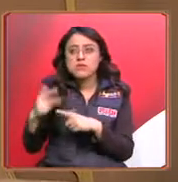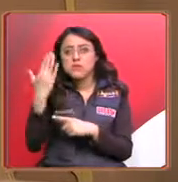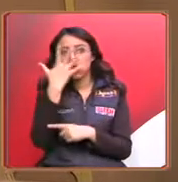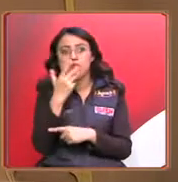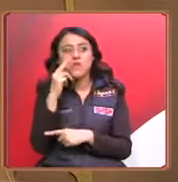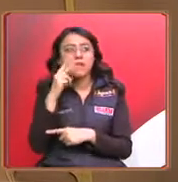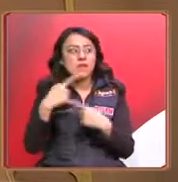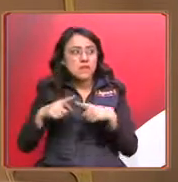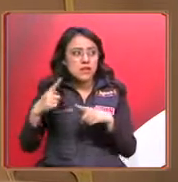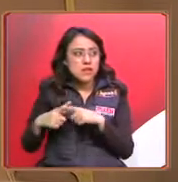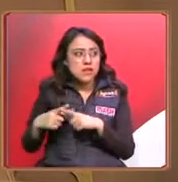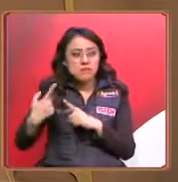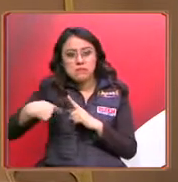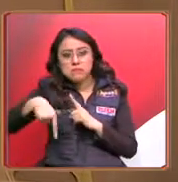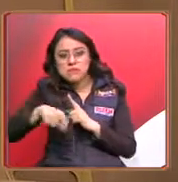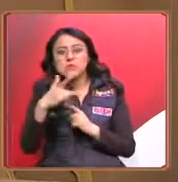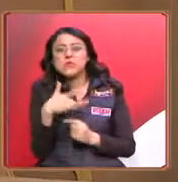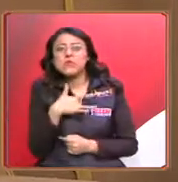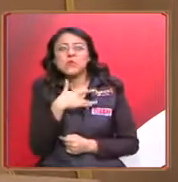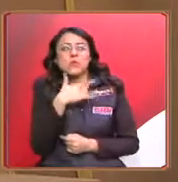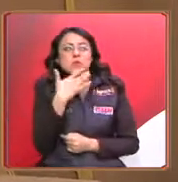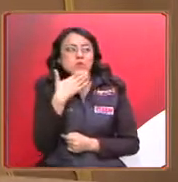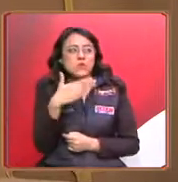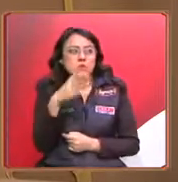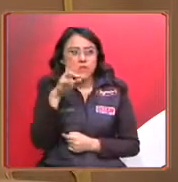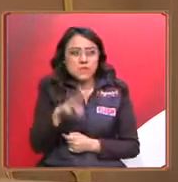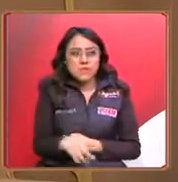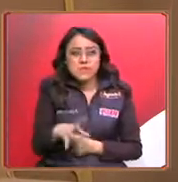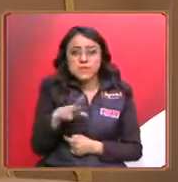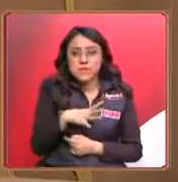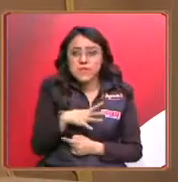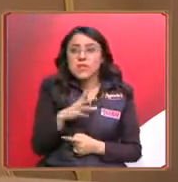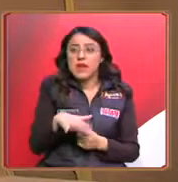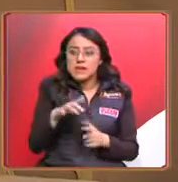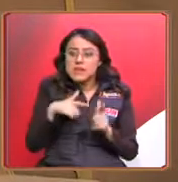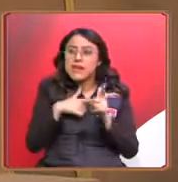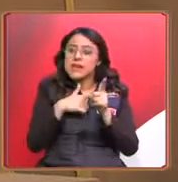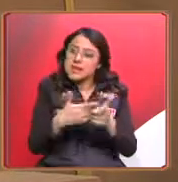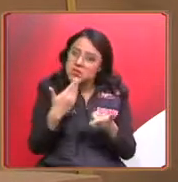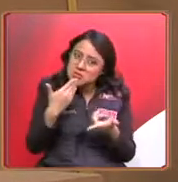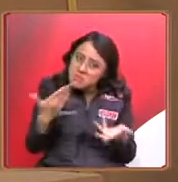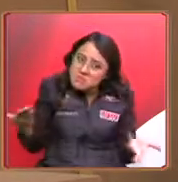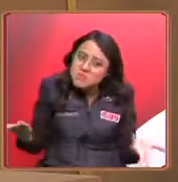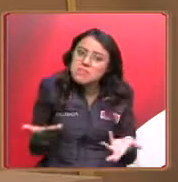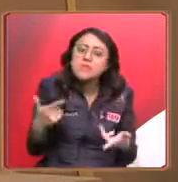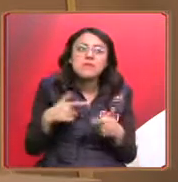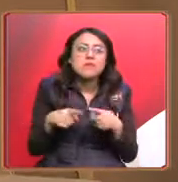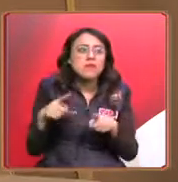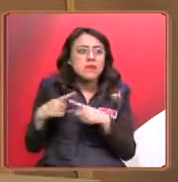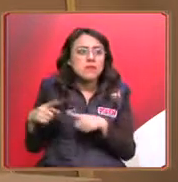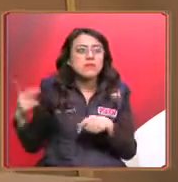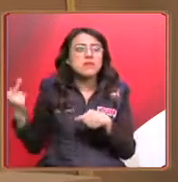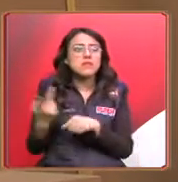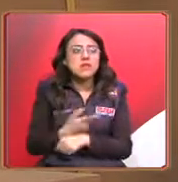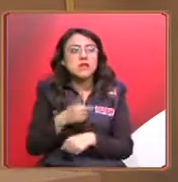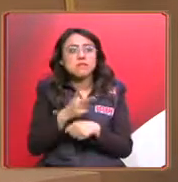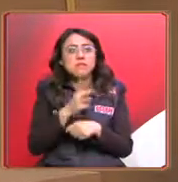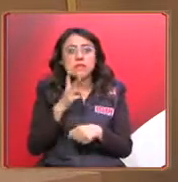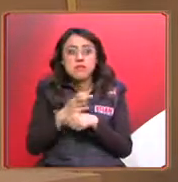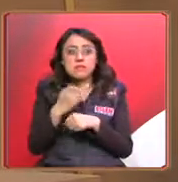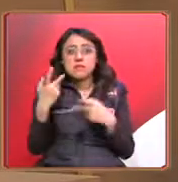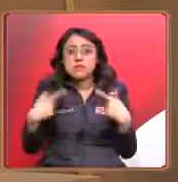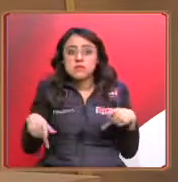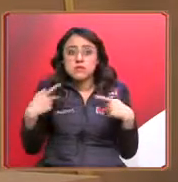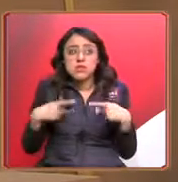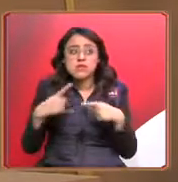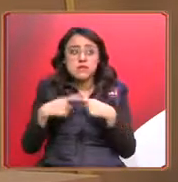increíble, pero este año estando como conductora, poder colaborar con la causa, poder estar aquí presente, invitar a toda la gente que me sigue y que